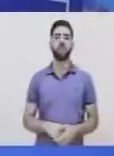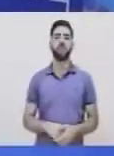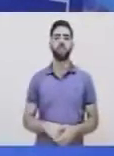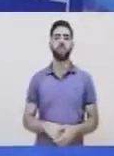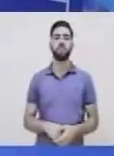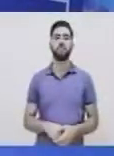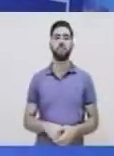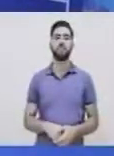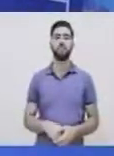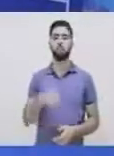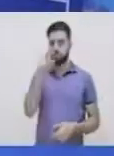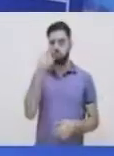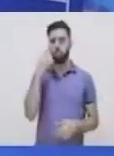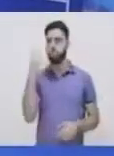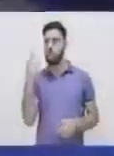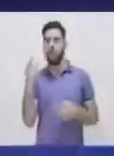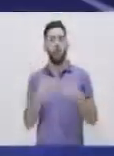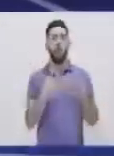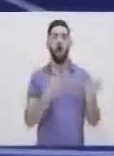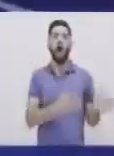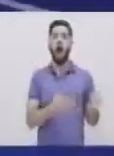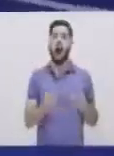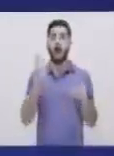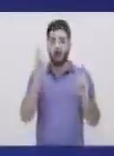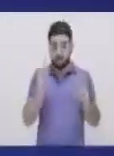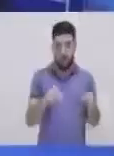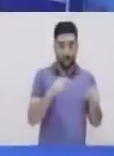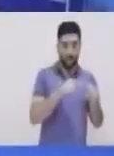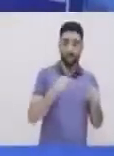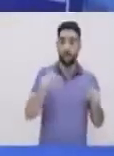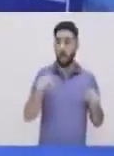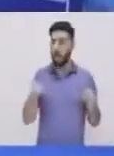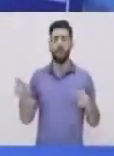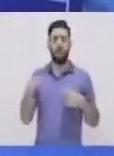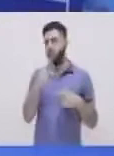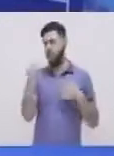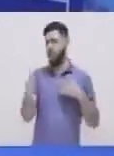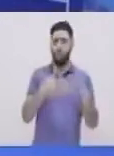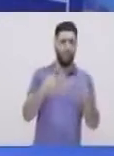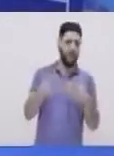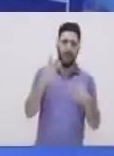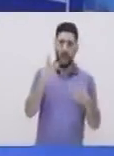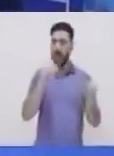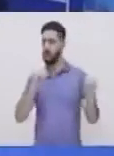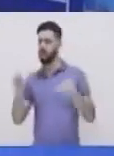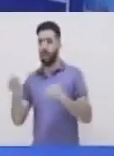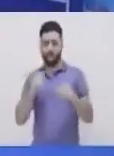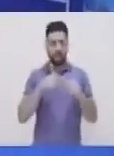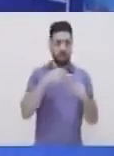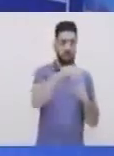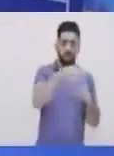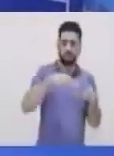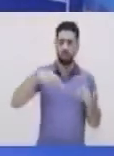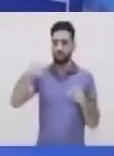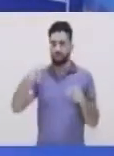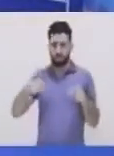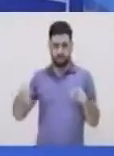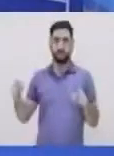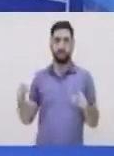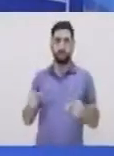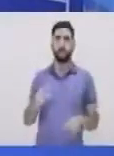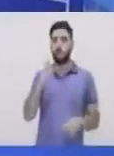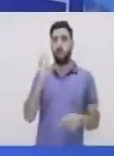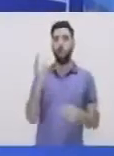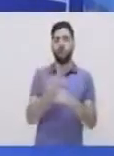busco otro obstáculo cualquiera, no importa el orden, izquierda, voy a la otra,